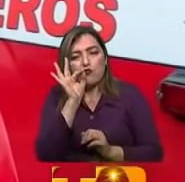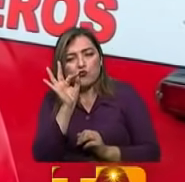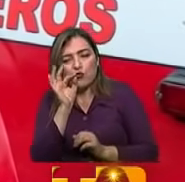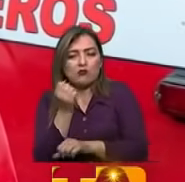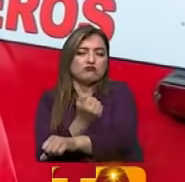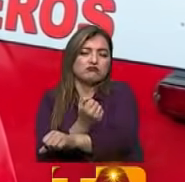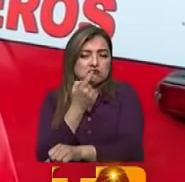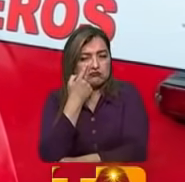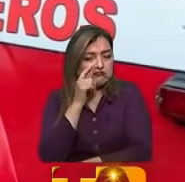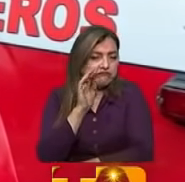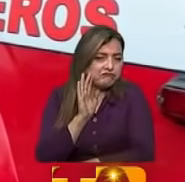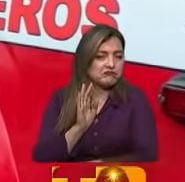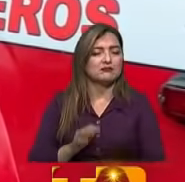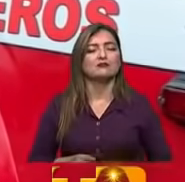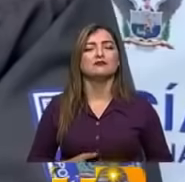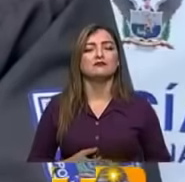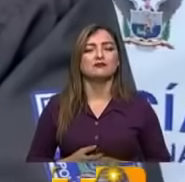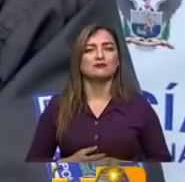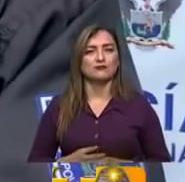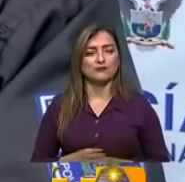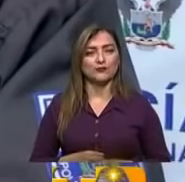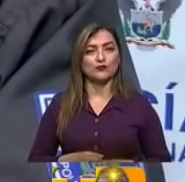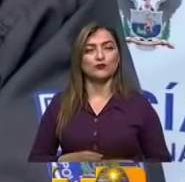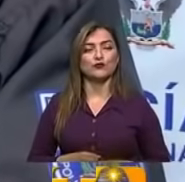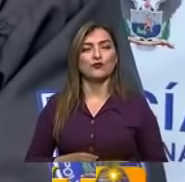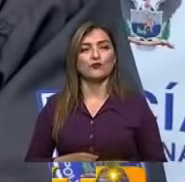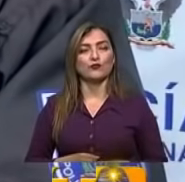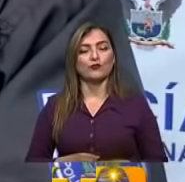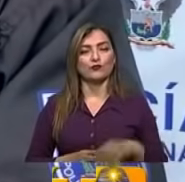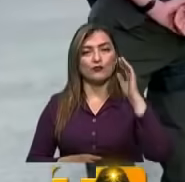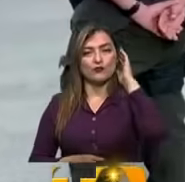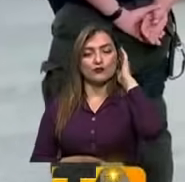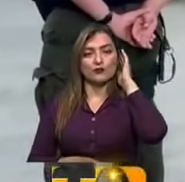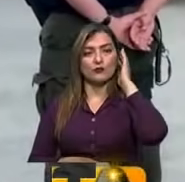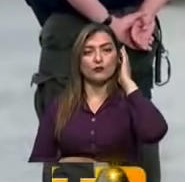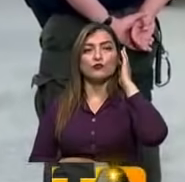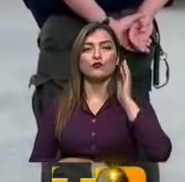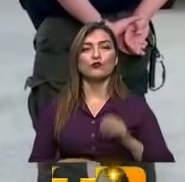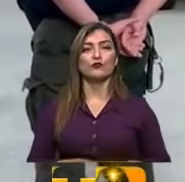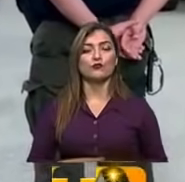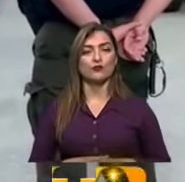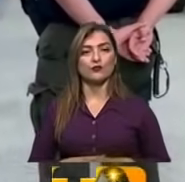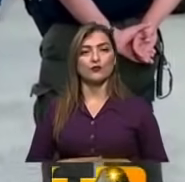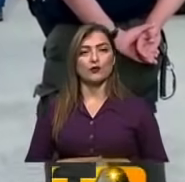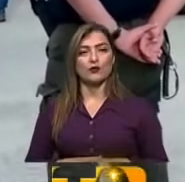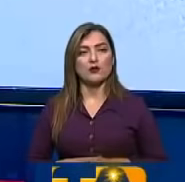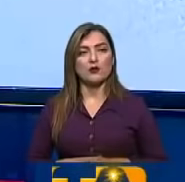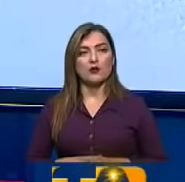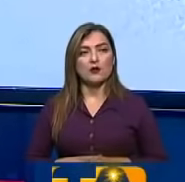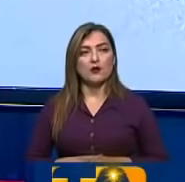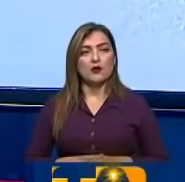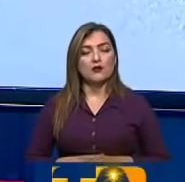influencia de alguna sustancia o de algún elemento que pueda alterar su condición. En Cuenca, Iván Rodríguez, 24